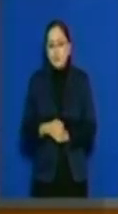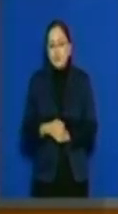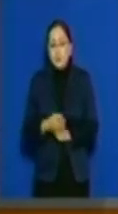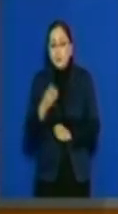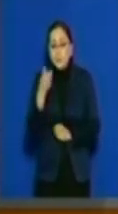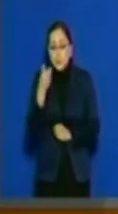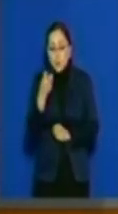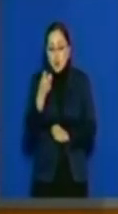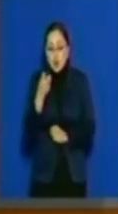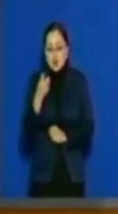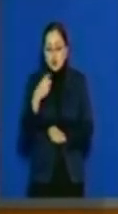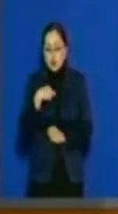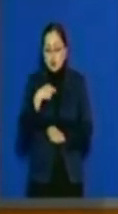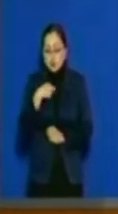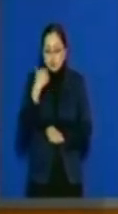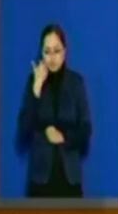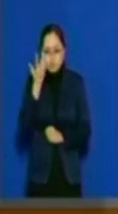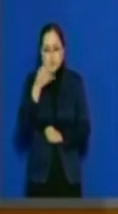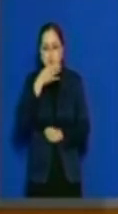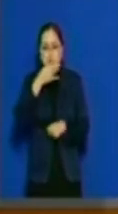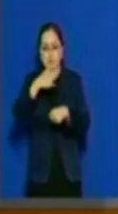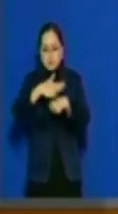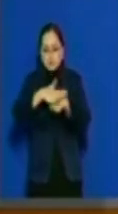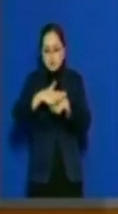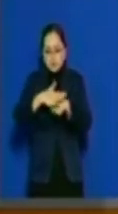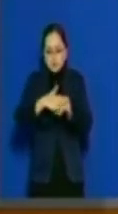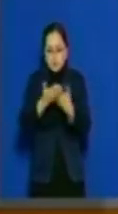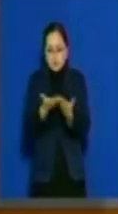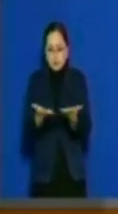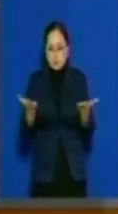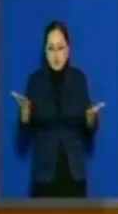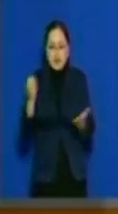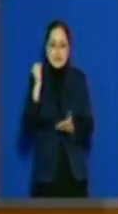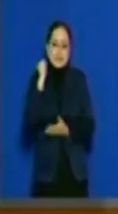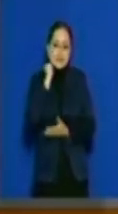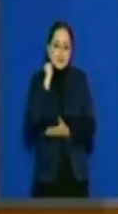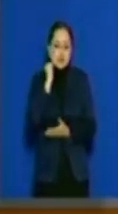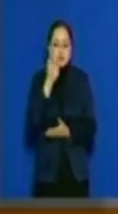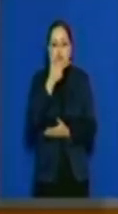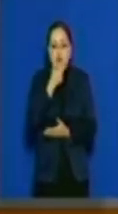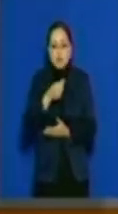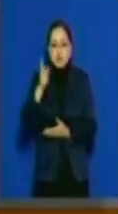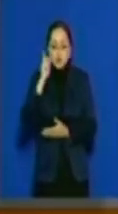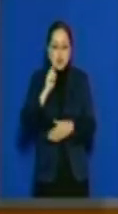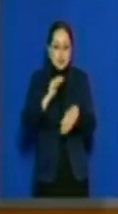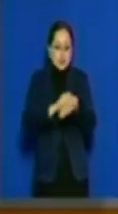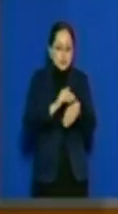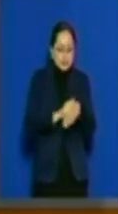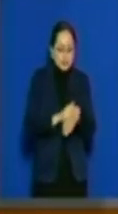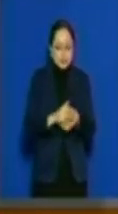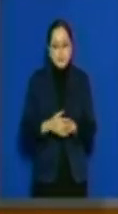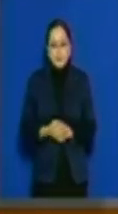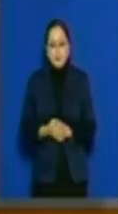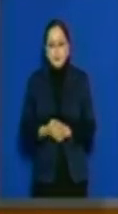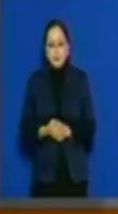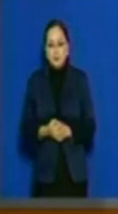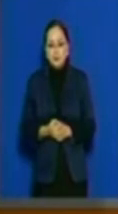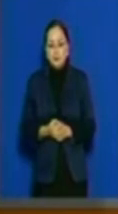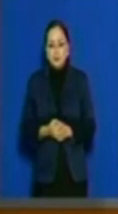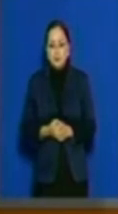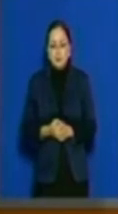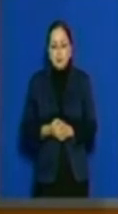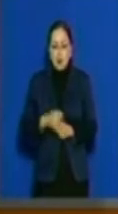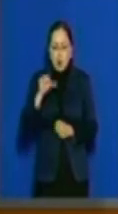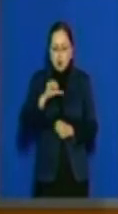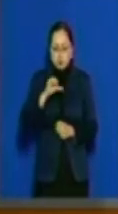llamar la atención a todas y a todos ustedes, senadoras, senadores, amigos, con una